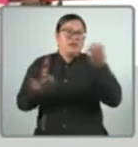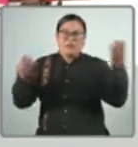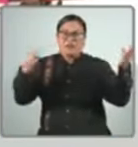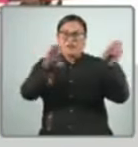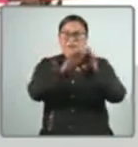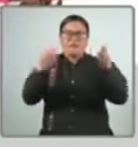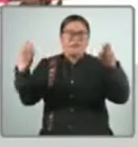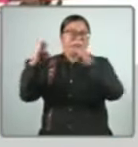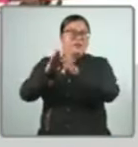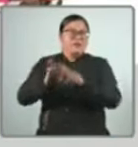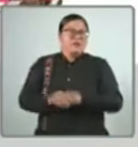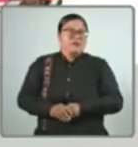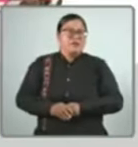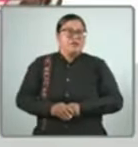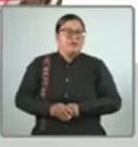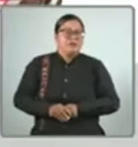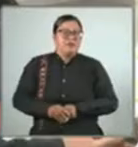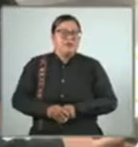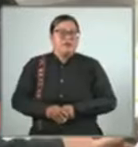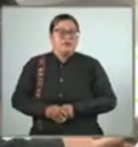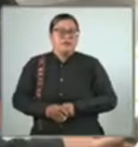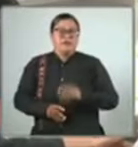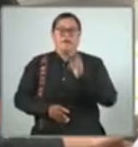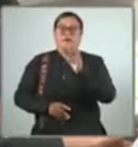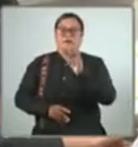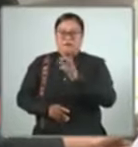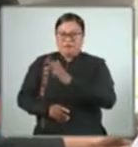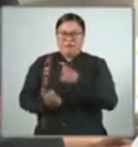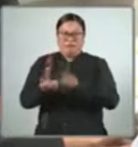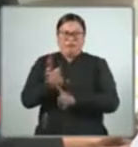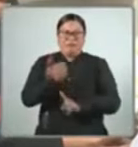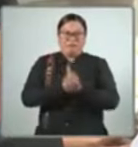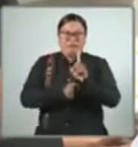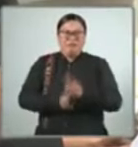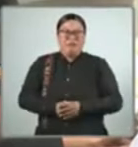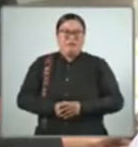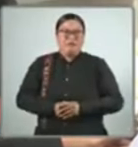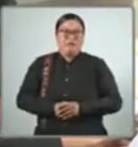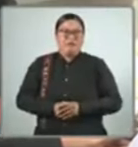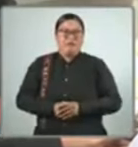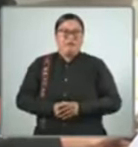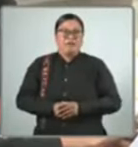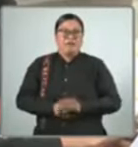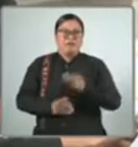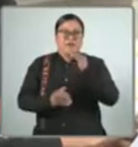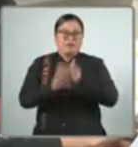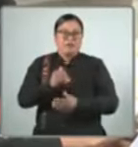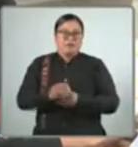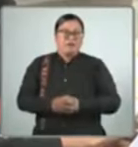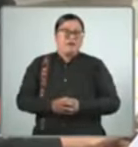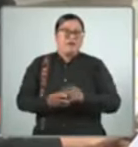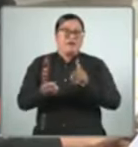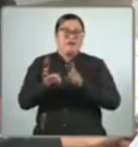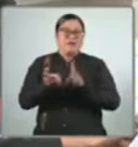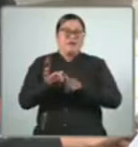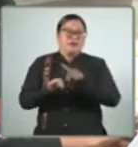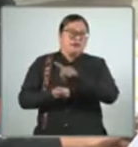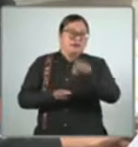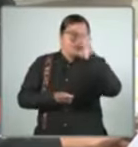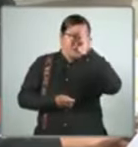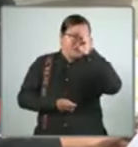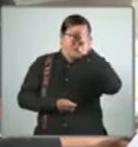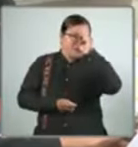puertas, ¿sí? Ese es el detallito. Cierro. ¿Hasta dónde creen